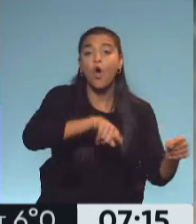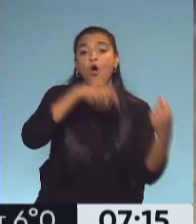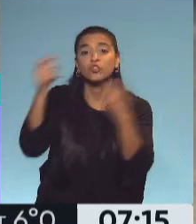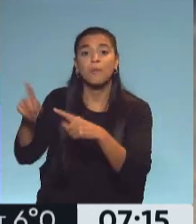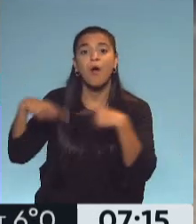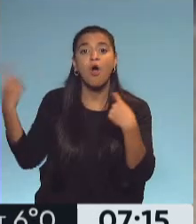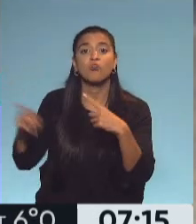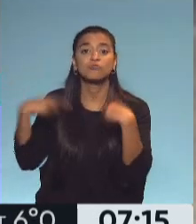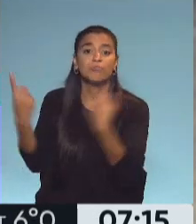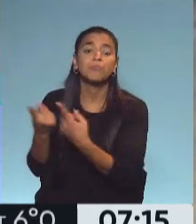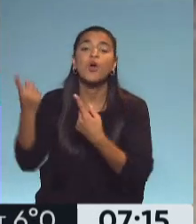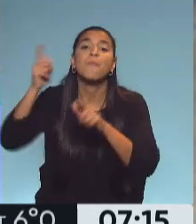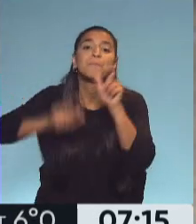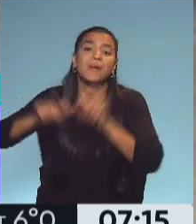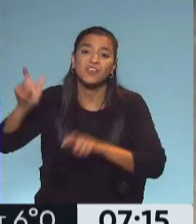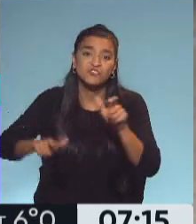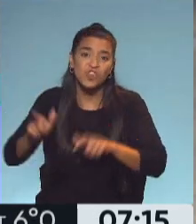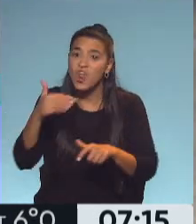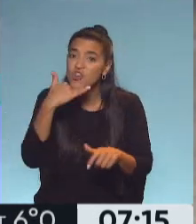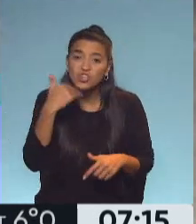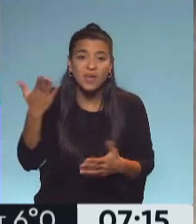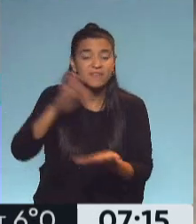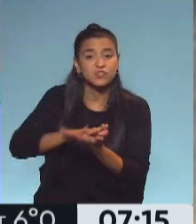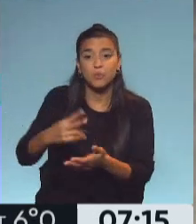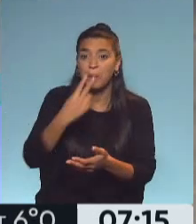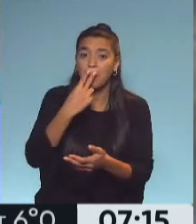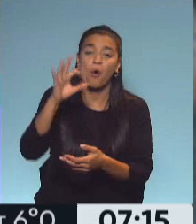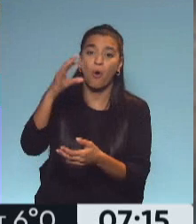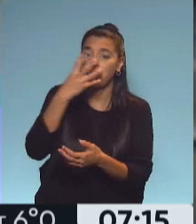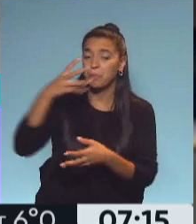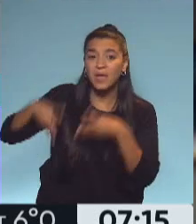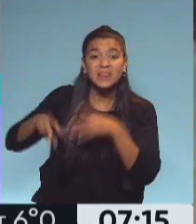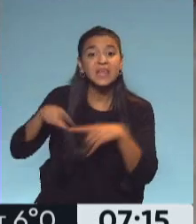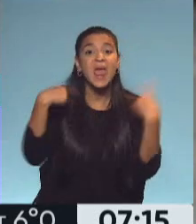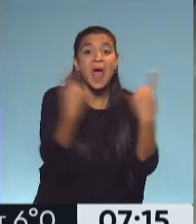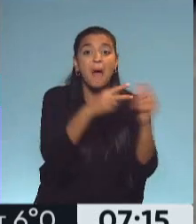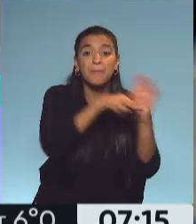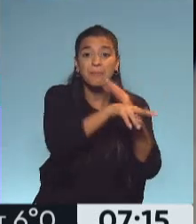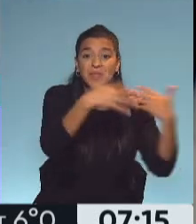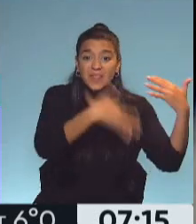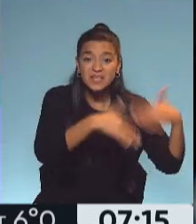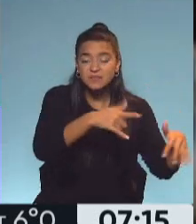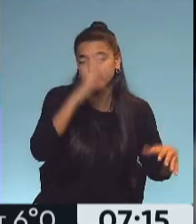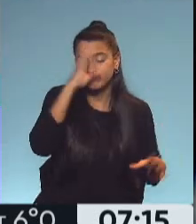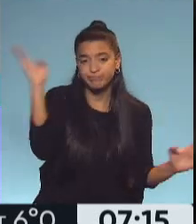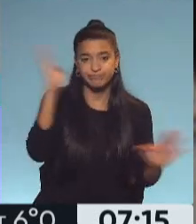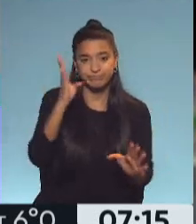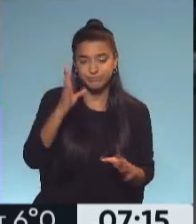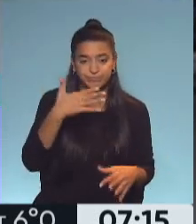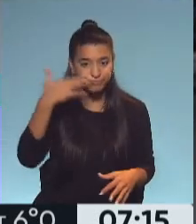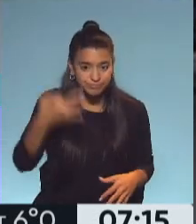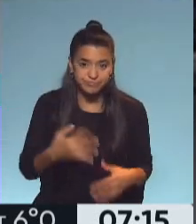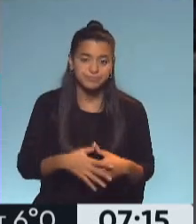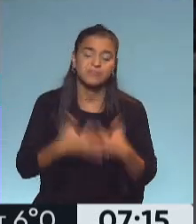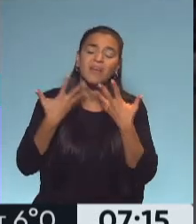que no tiene el entrenamiento suficiente y en las terapias intensivas estamos absolutamente desbordados, con